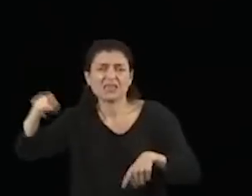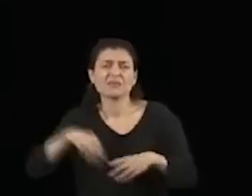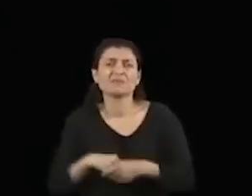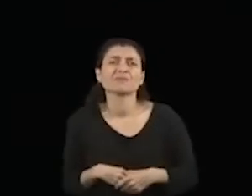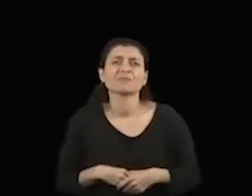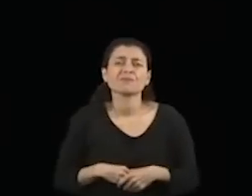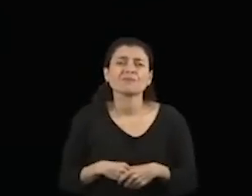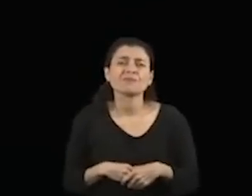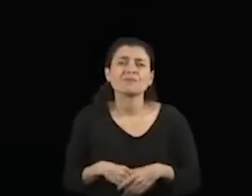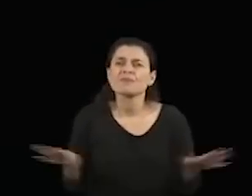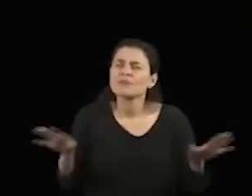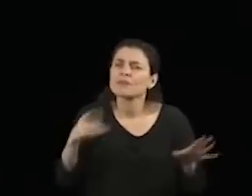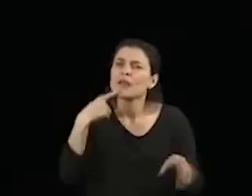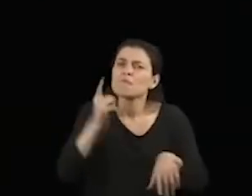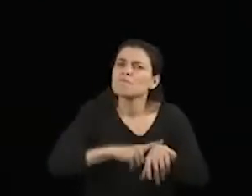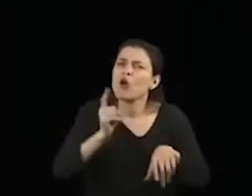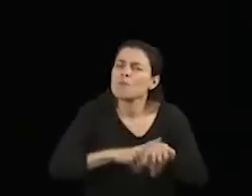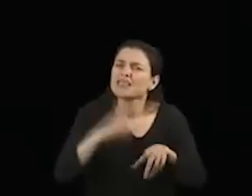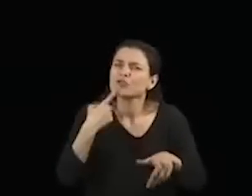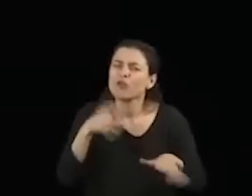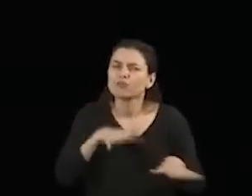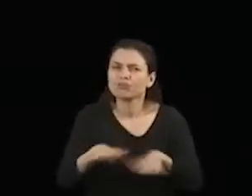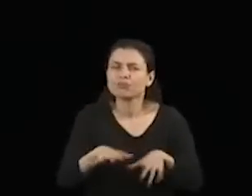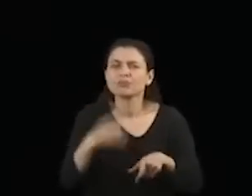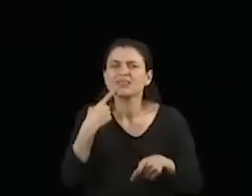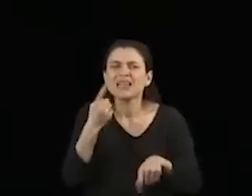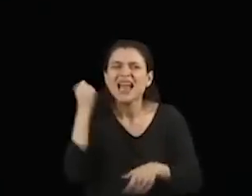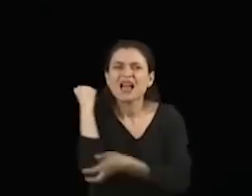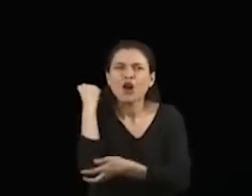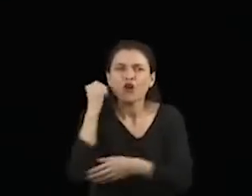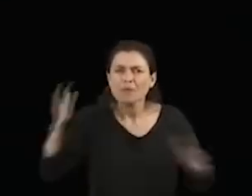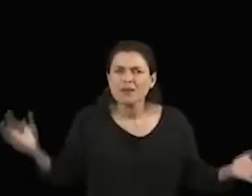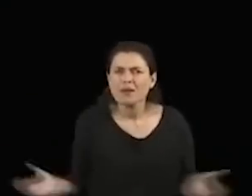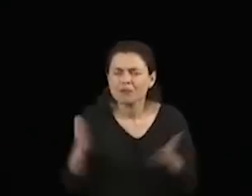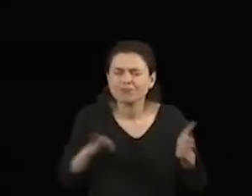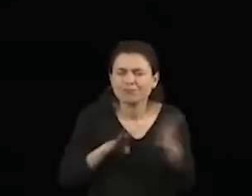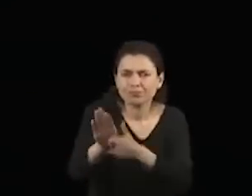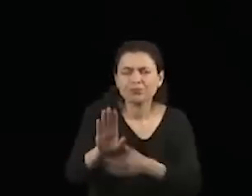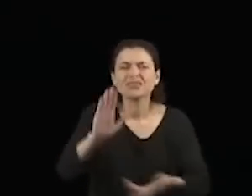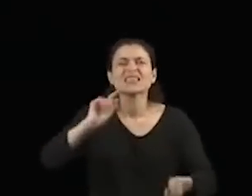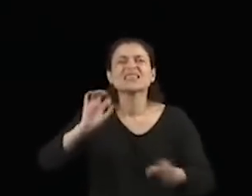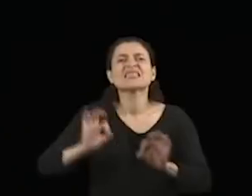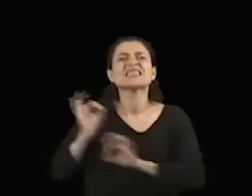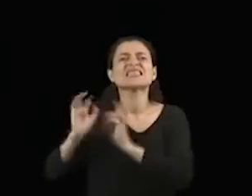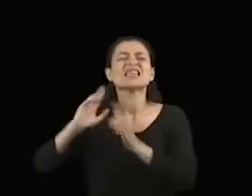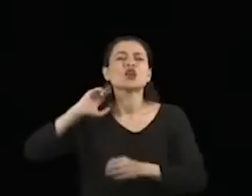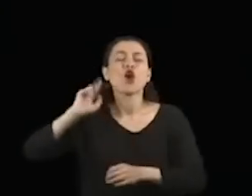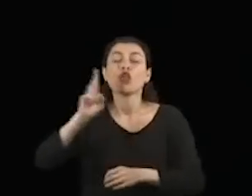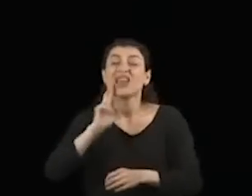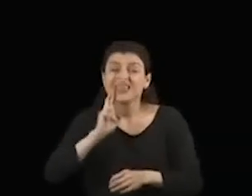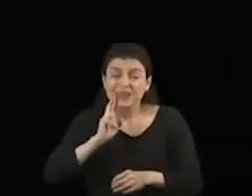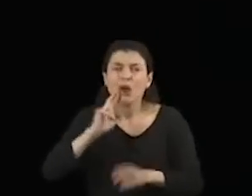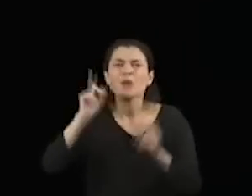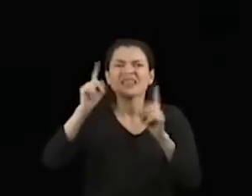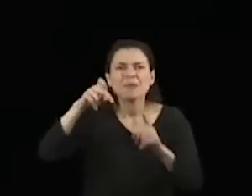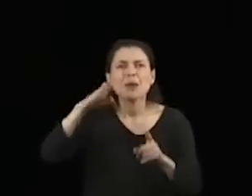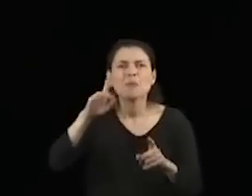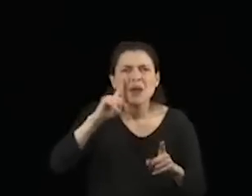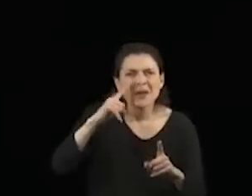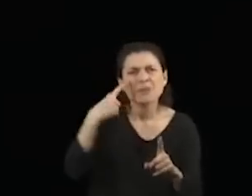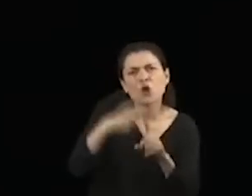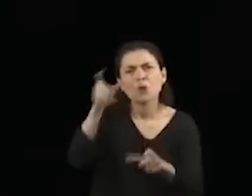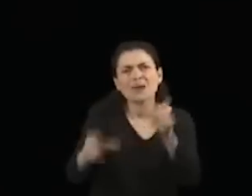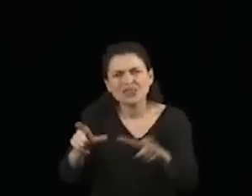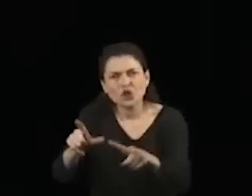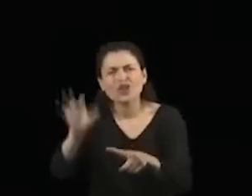con una aceleración creciente, ¿no? O sea, donde en el siglo XIX la tasa de crecimiento del PBI per cápita fue